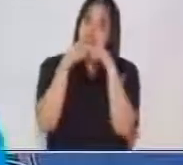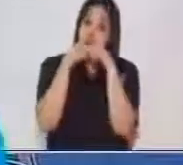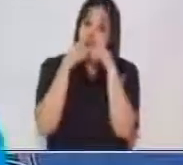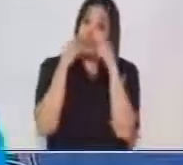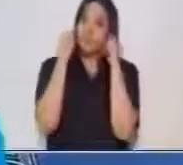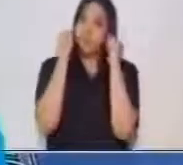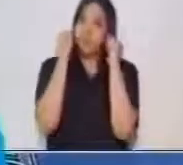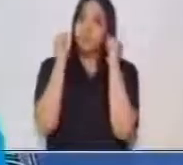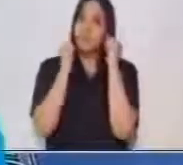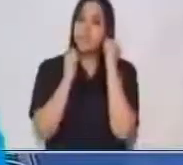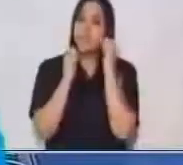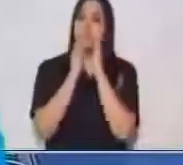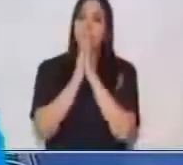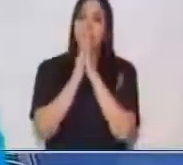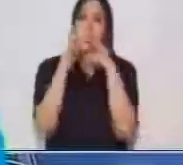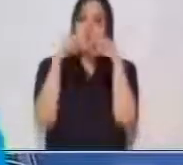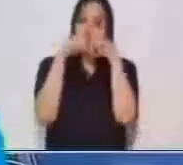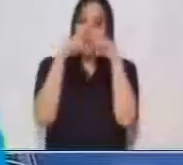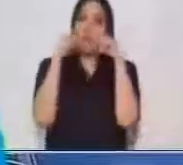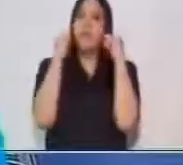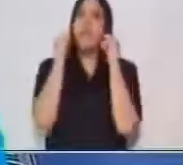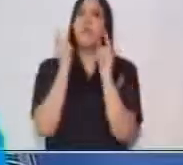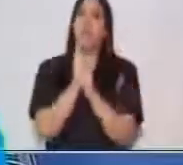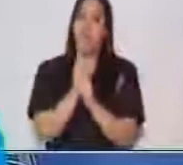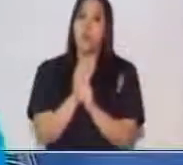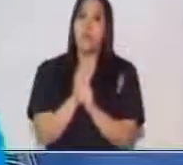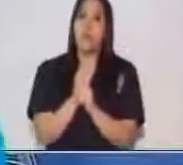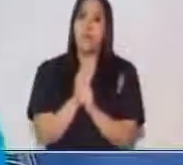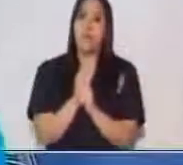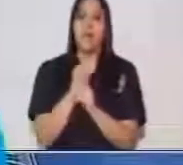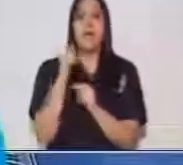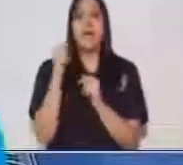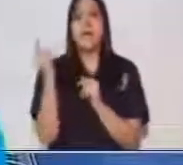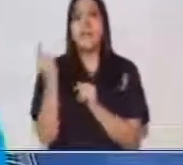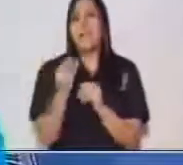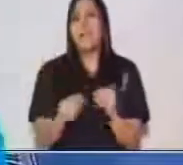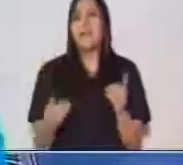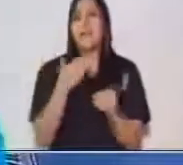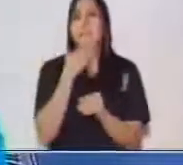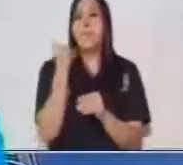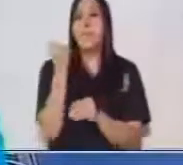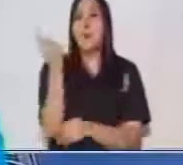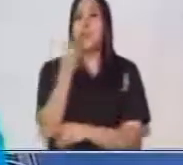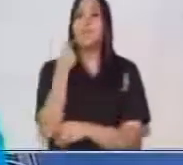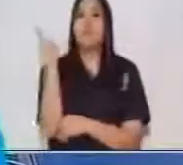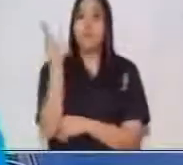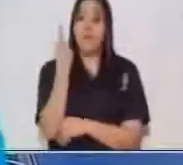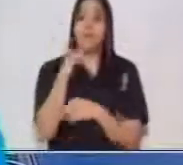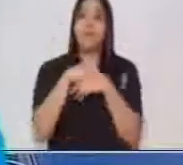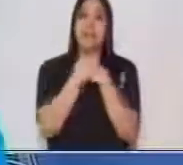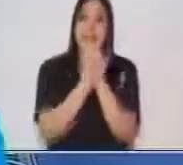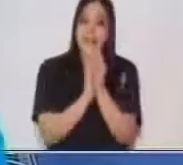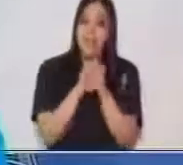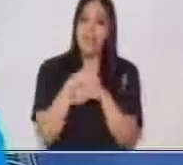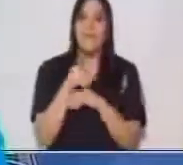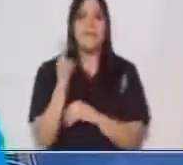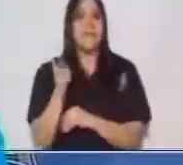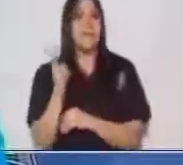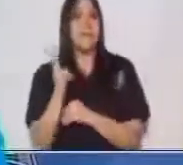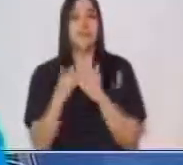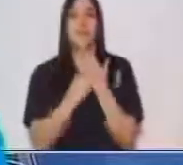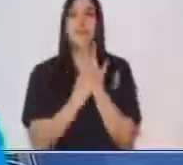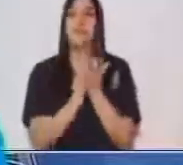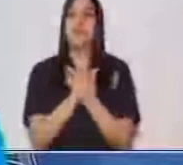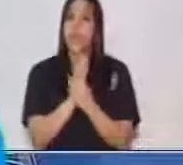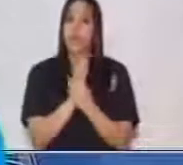mascarilla, colocarla de manera correcta y lo más importante, no olvides lavar constantemente tus manos